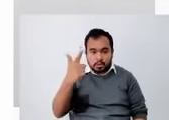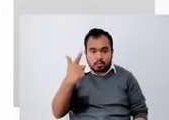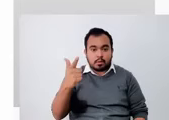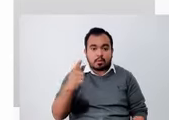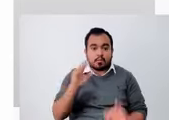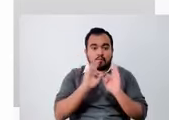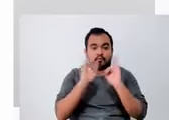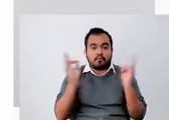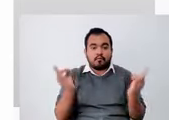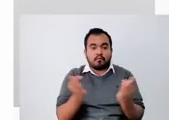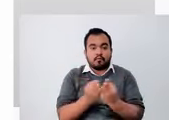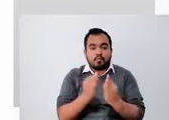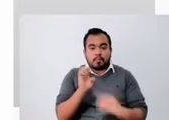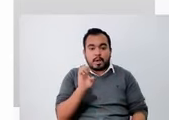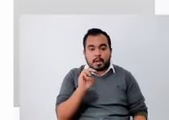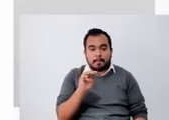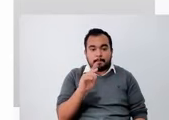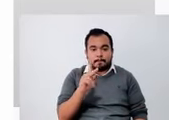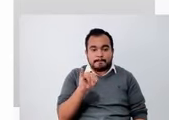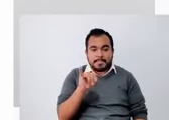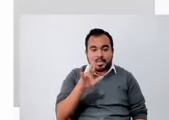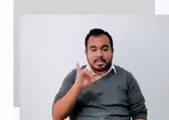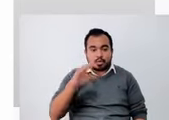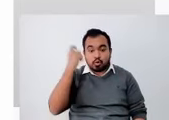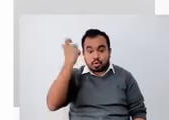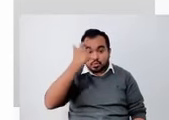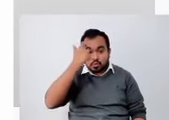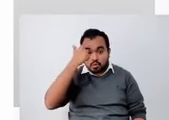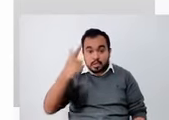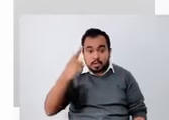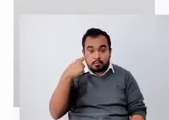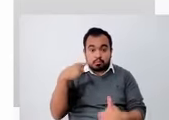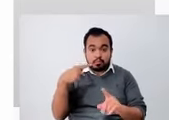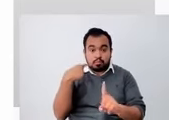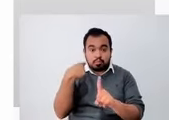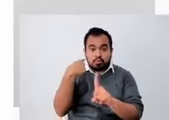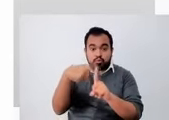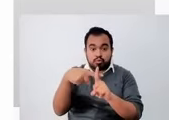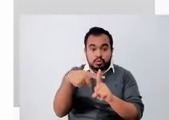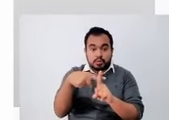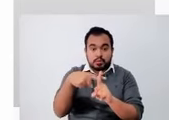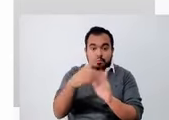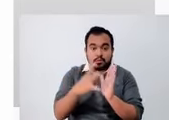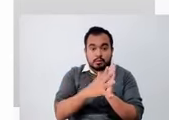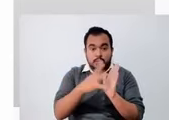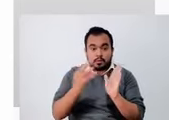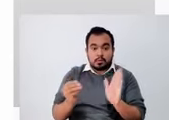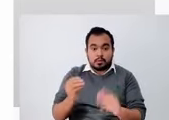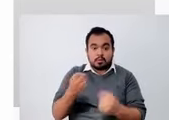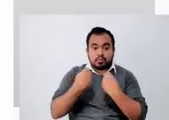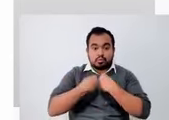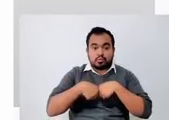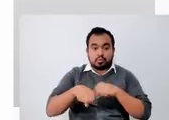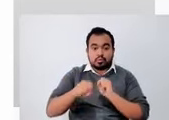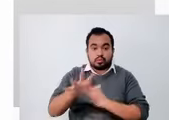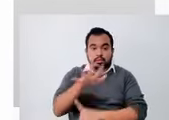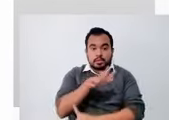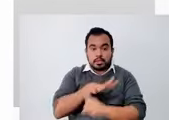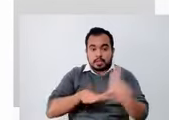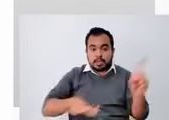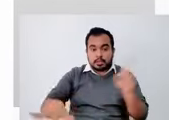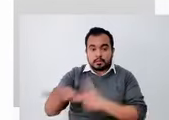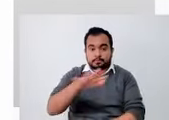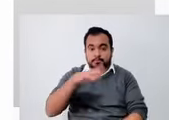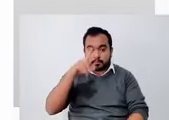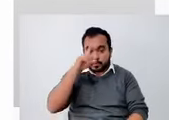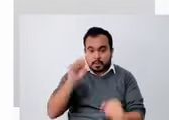porque la mayor parte de las teorías de la prevención general positiva están basadas en modelos científicos sociales o modelos retóricos, como la teoría de sistemas,